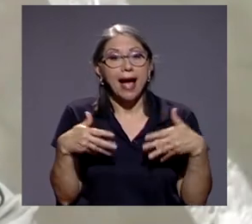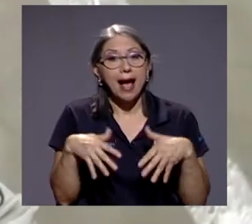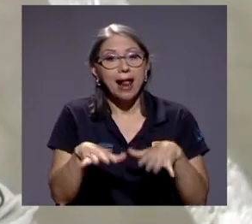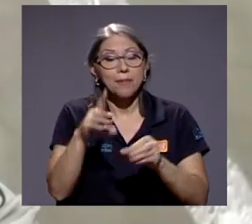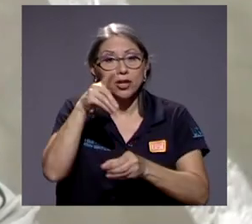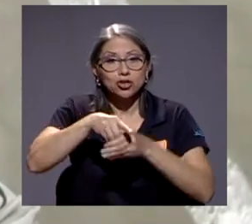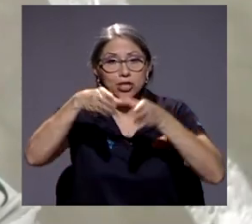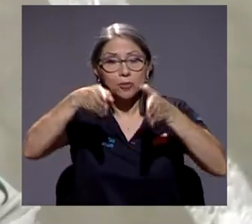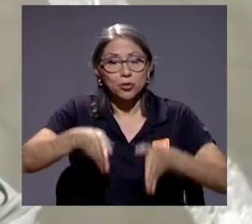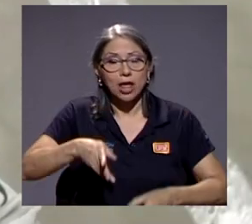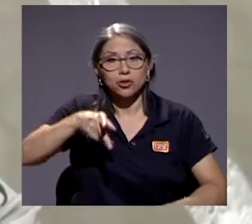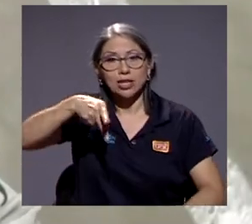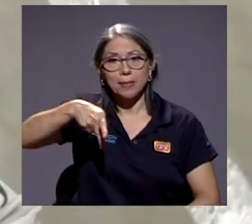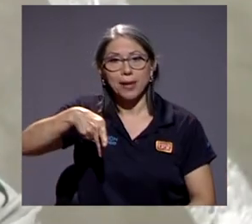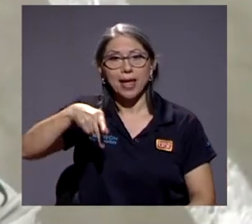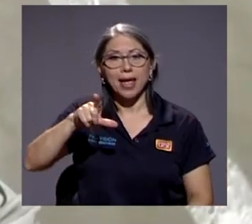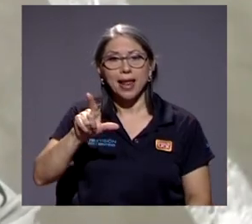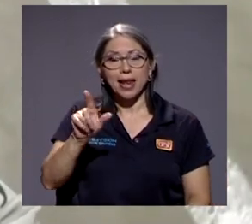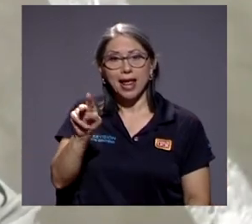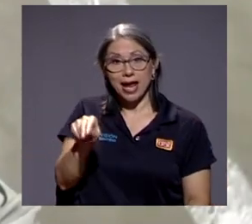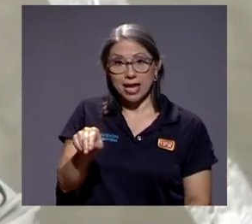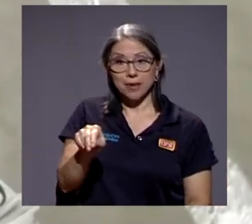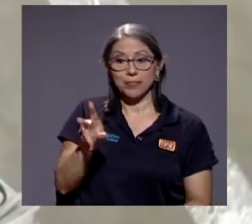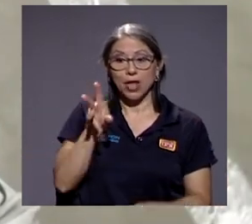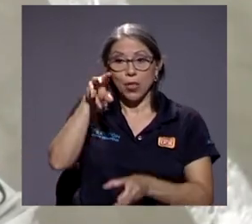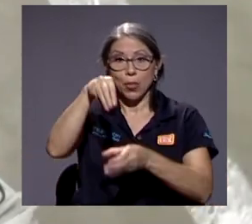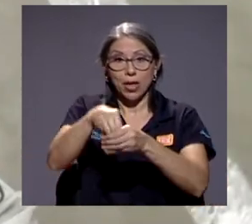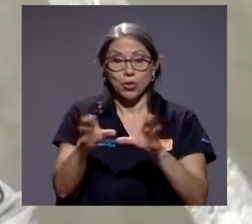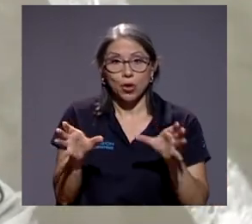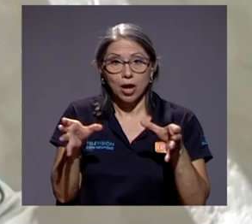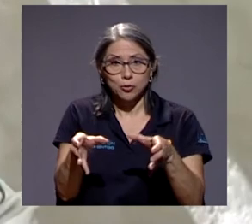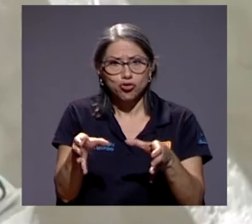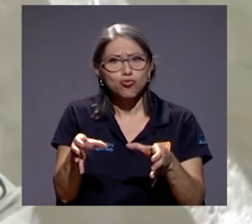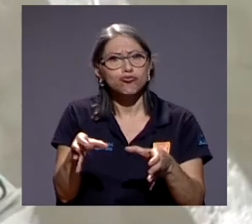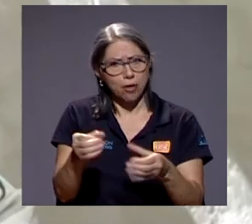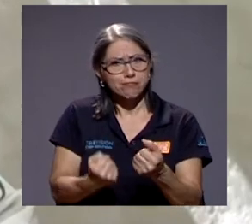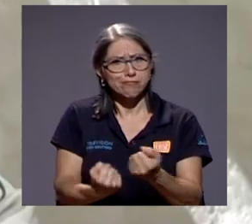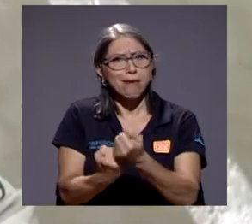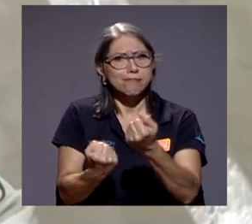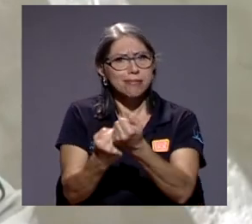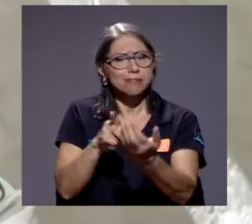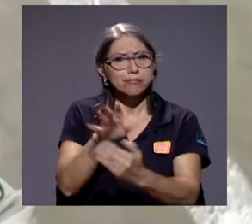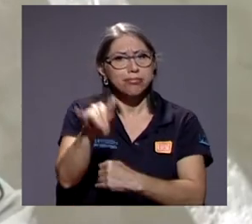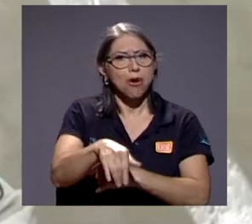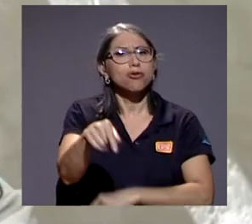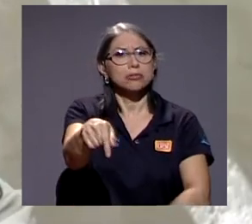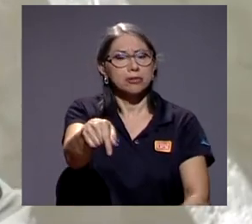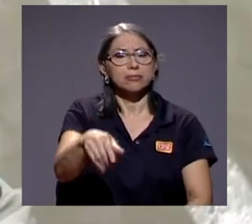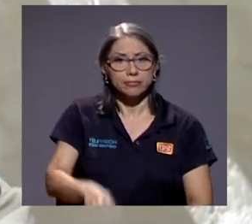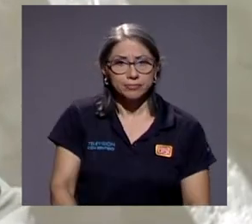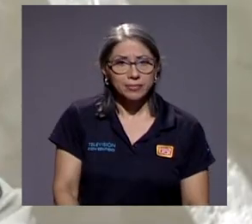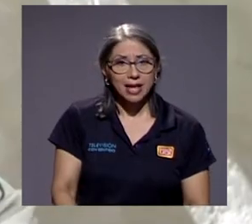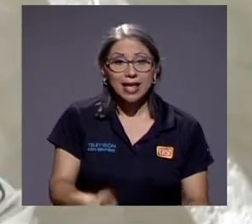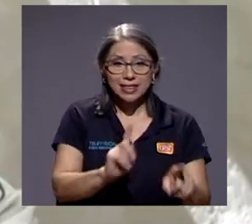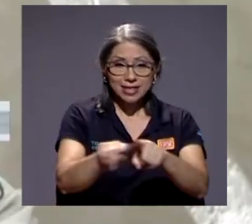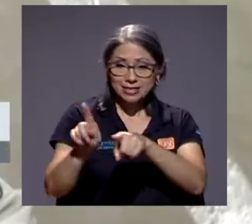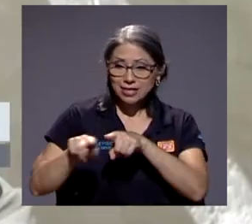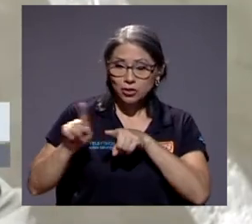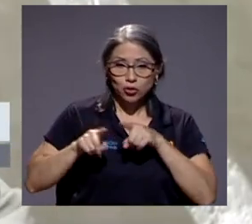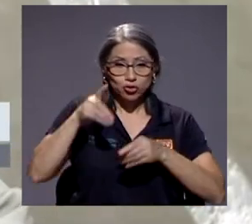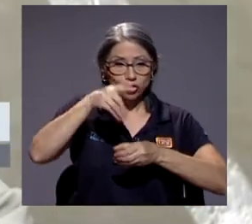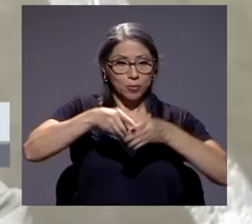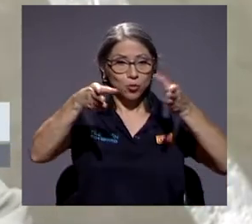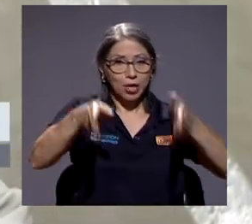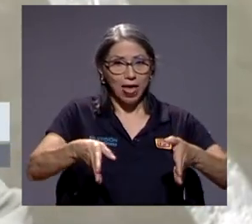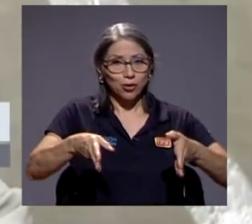del pn que están en esta comisión están a favor del proyecto y los distintos diputados de